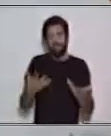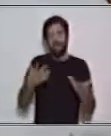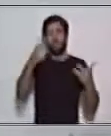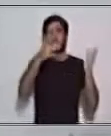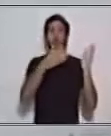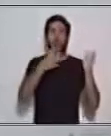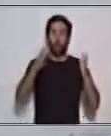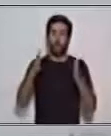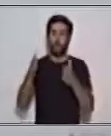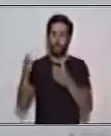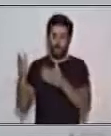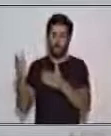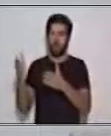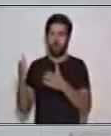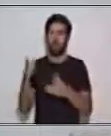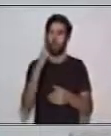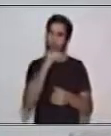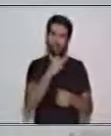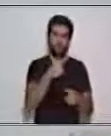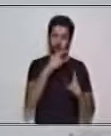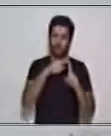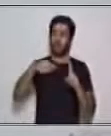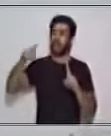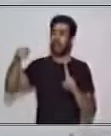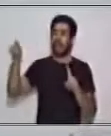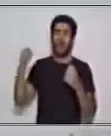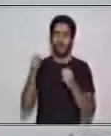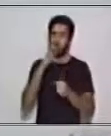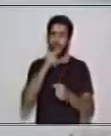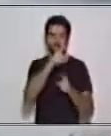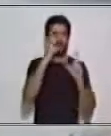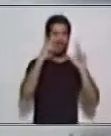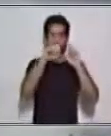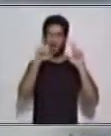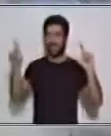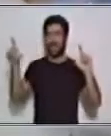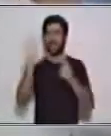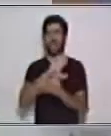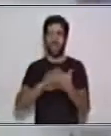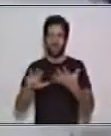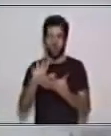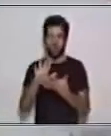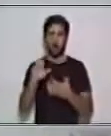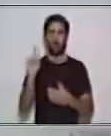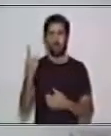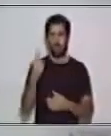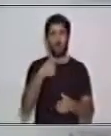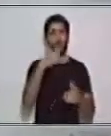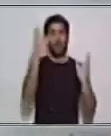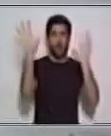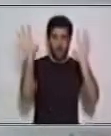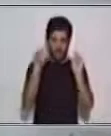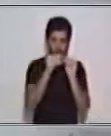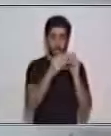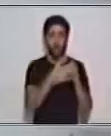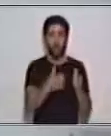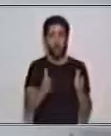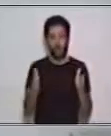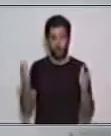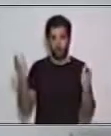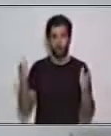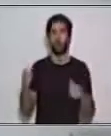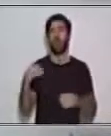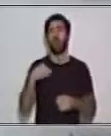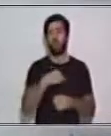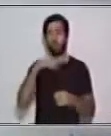pasar inmediatamente a construir nuestra gráfica si los datos los tenemos desordenados. Entonces el primer paso, o